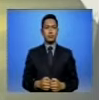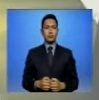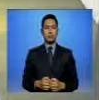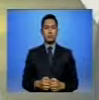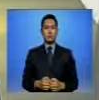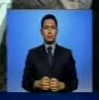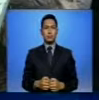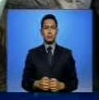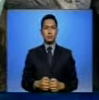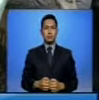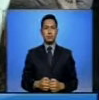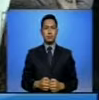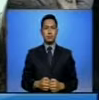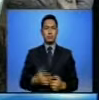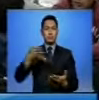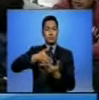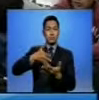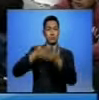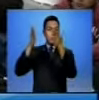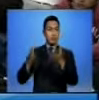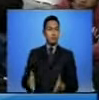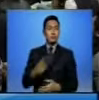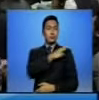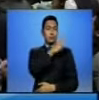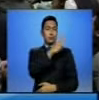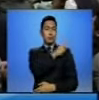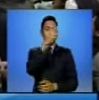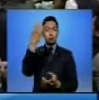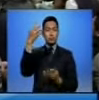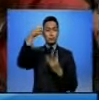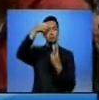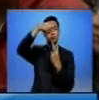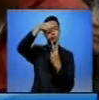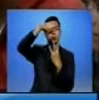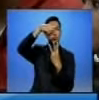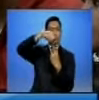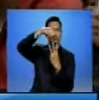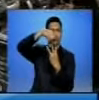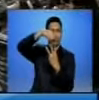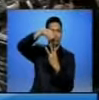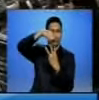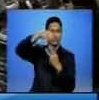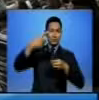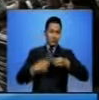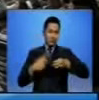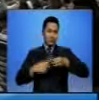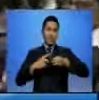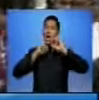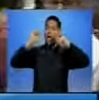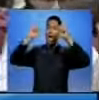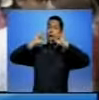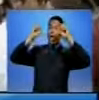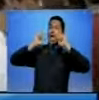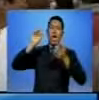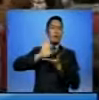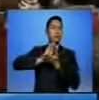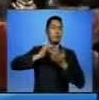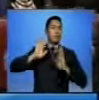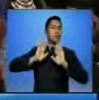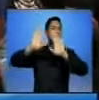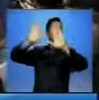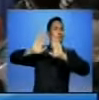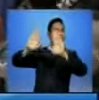Más información. Estudiantes de la Universidad Tecnológica Equinoccial, UTE, de Quito, protestaron en rechazo al cobro anticipado de matrícula